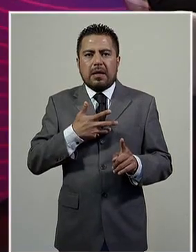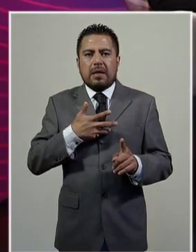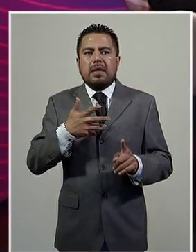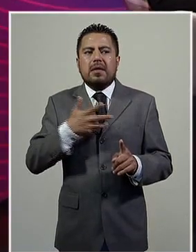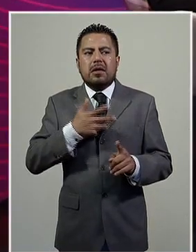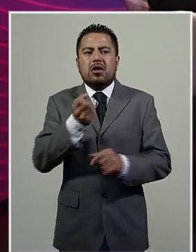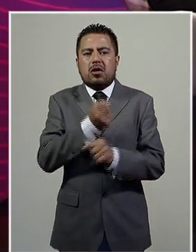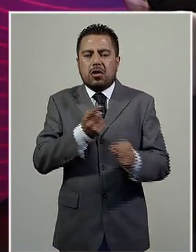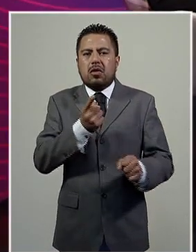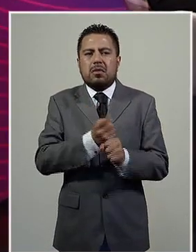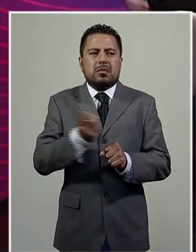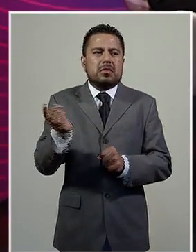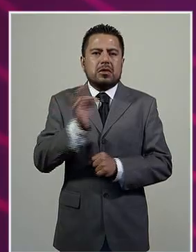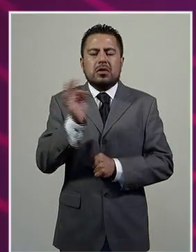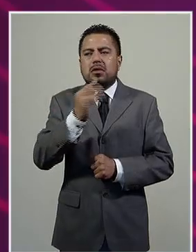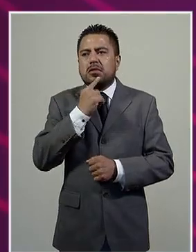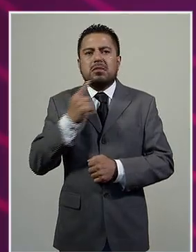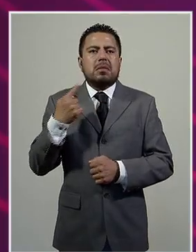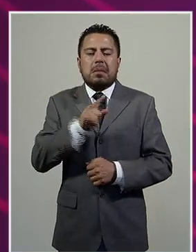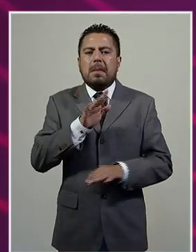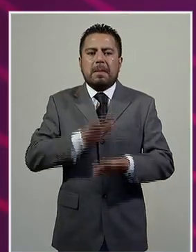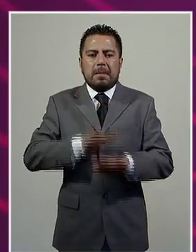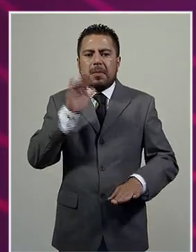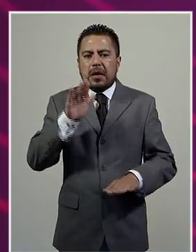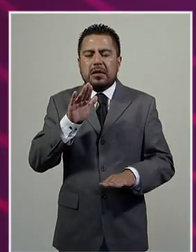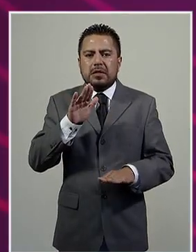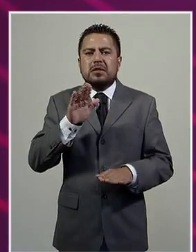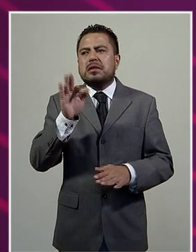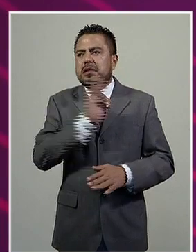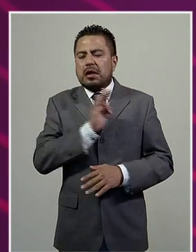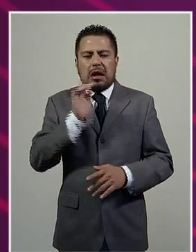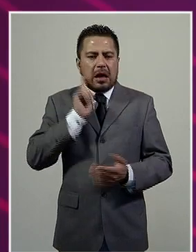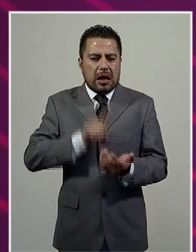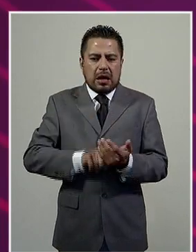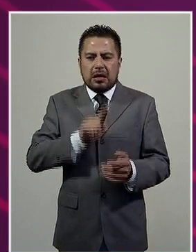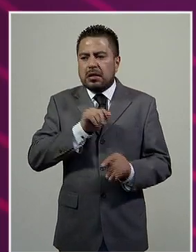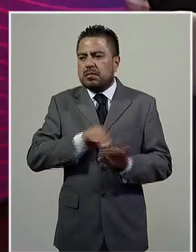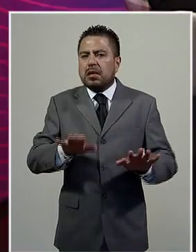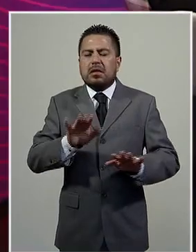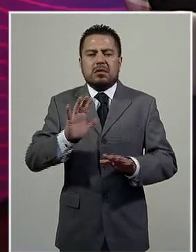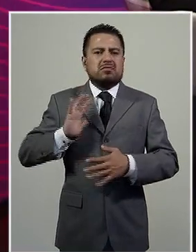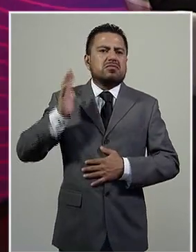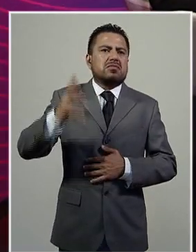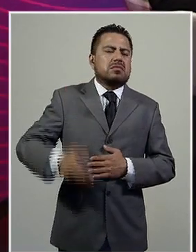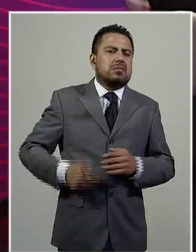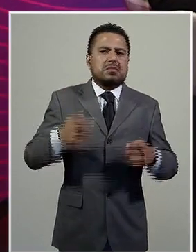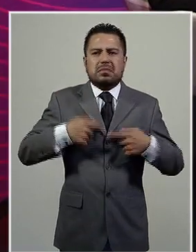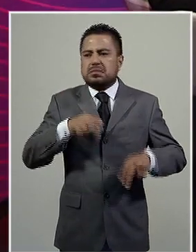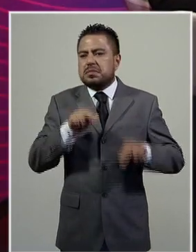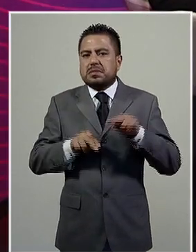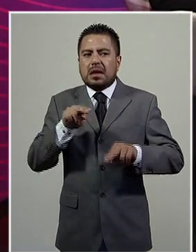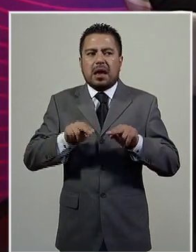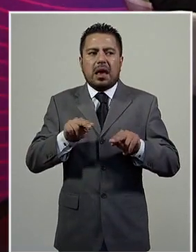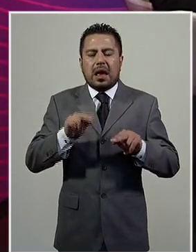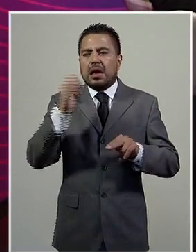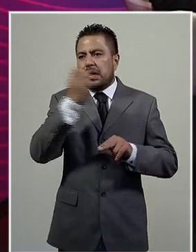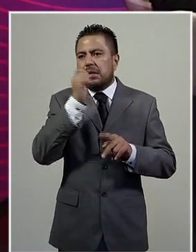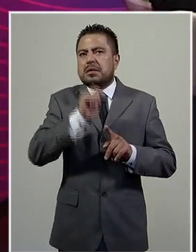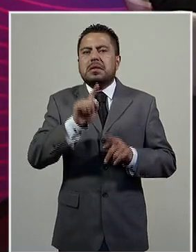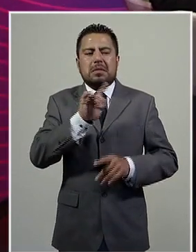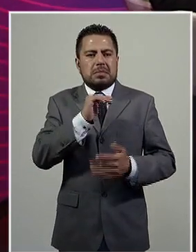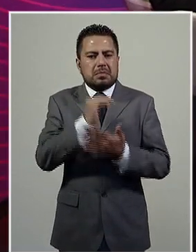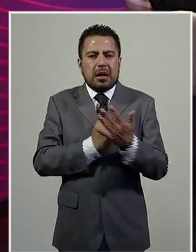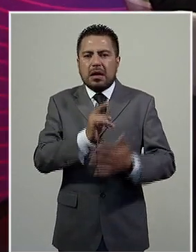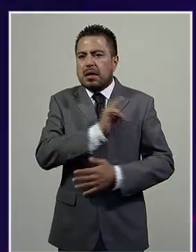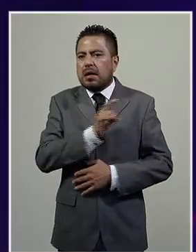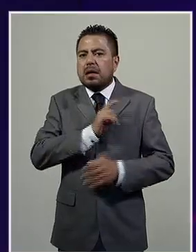la posibilidad de denunciarlo más también, ¿no? Hay que ver qué privilegio tiene una persona que tiene un nivel académico más alto, menos miedo de